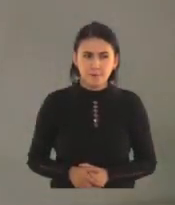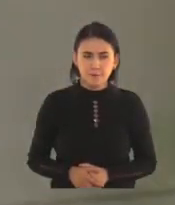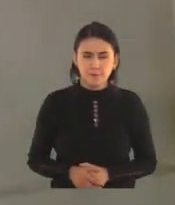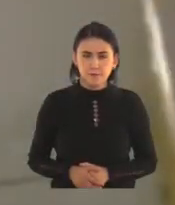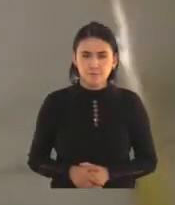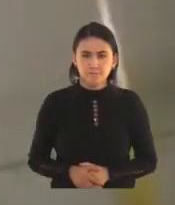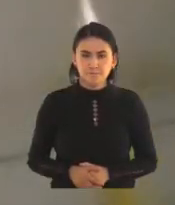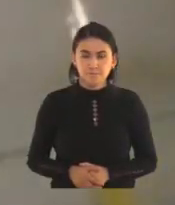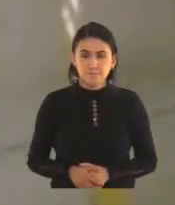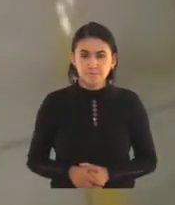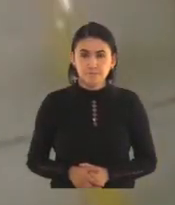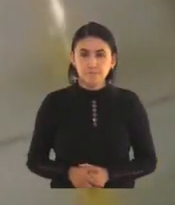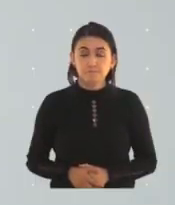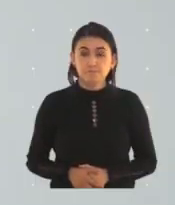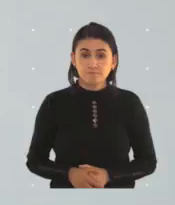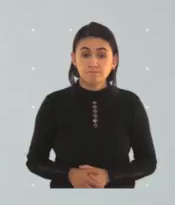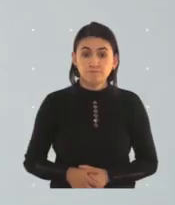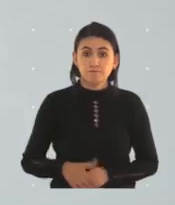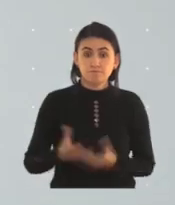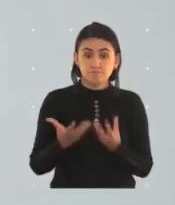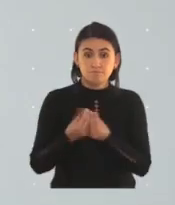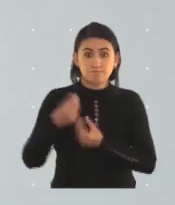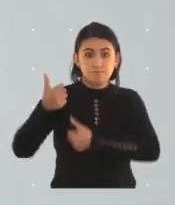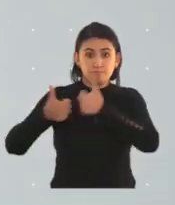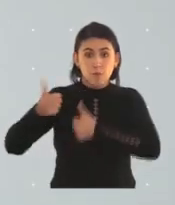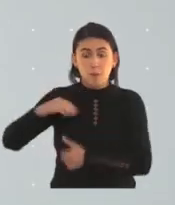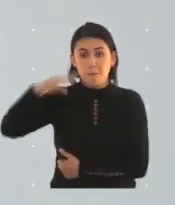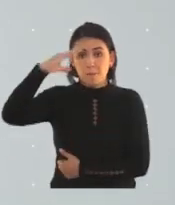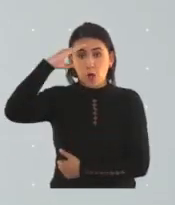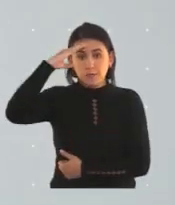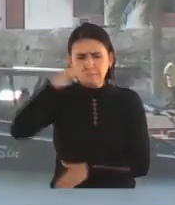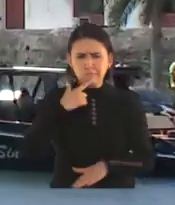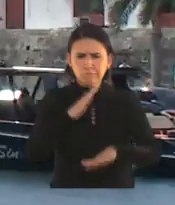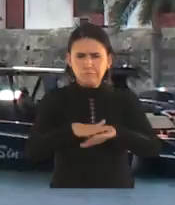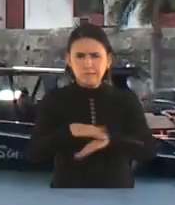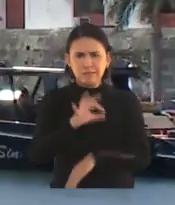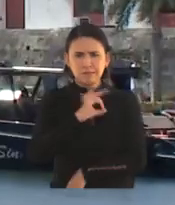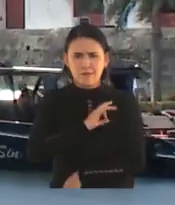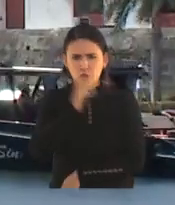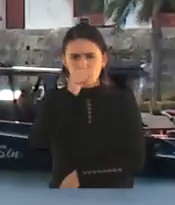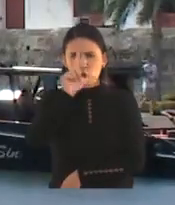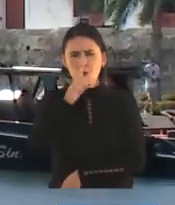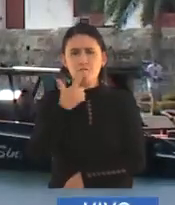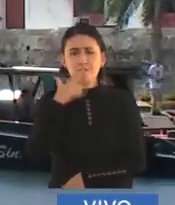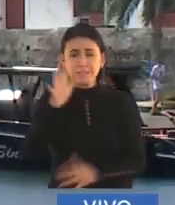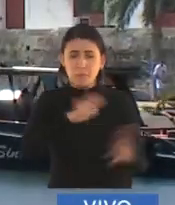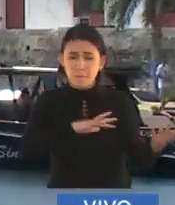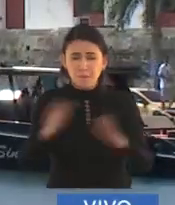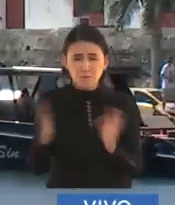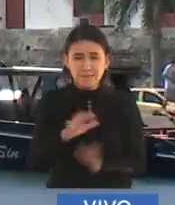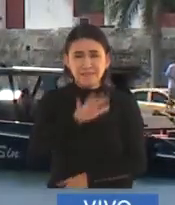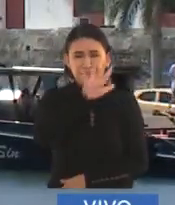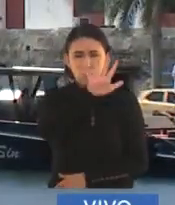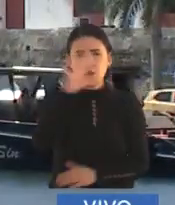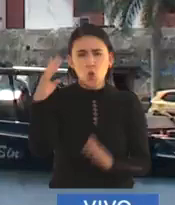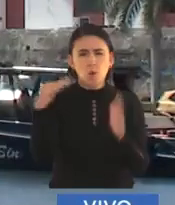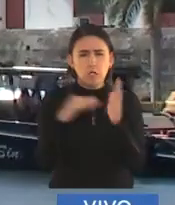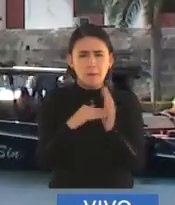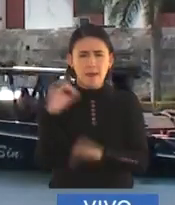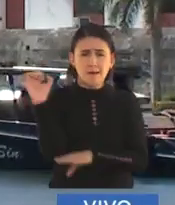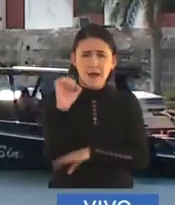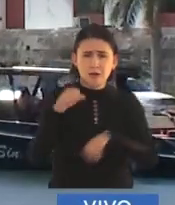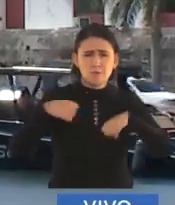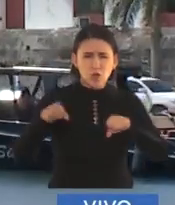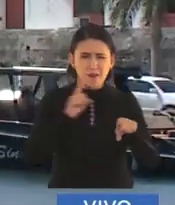Mire, las autoridades en Cartagena han dicho que durante este puente festivo se van a movilizar cerca de 54.000 vehículos. Por eso